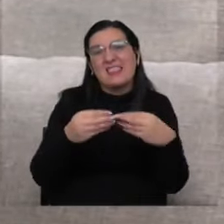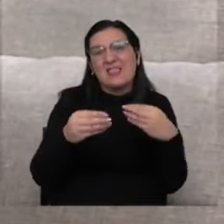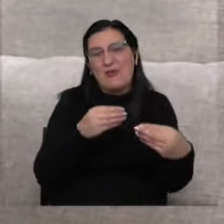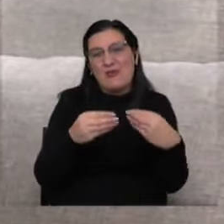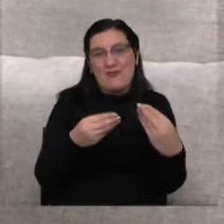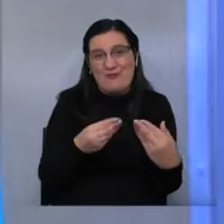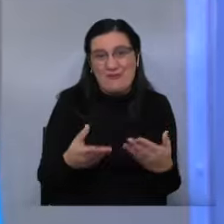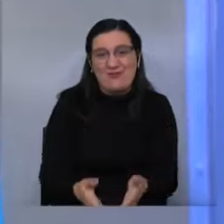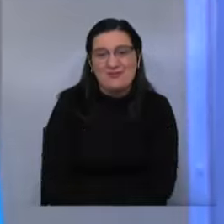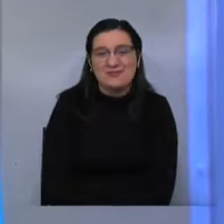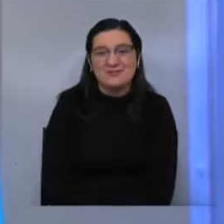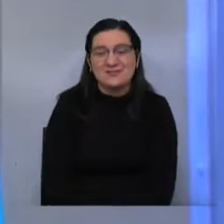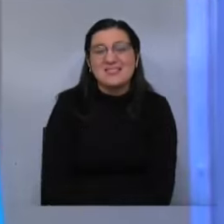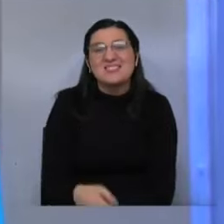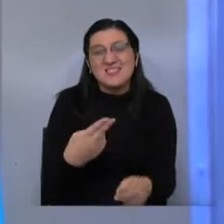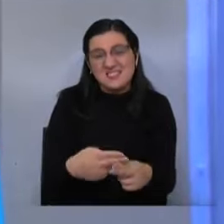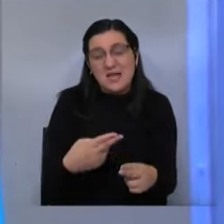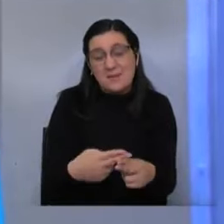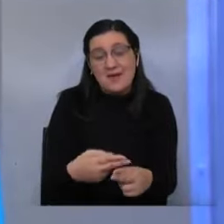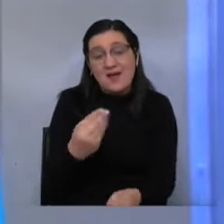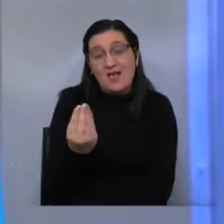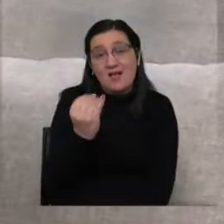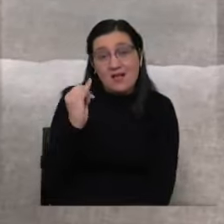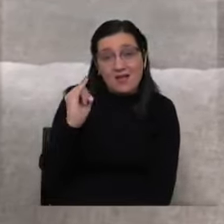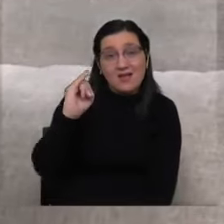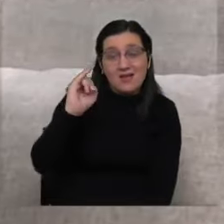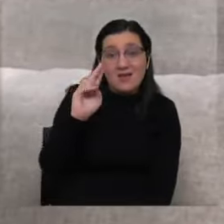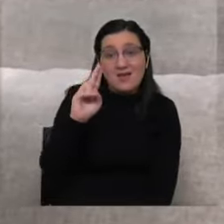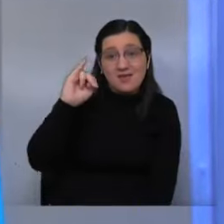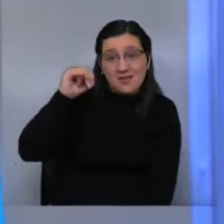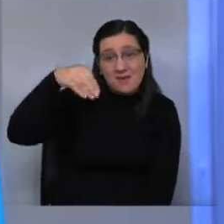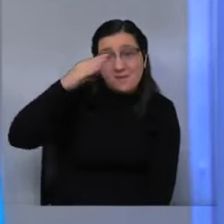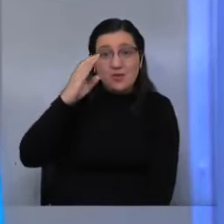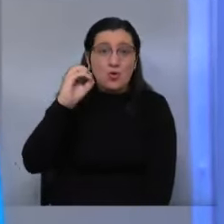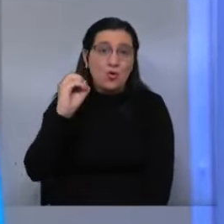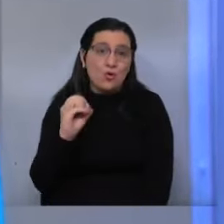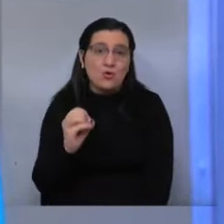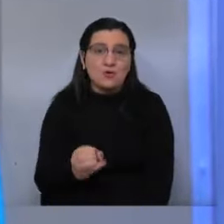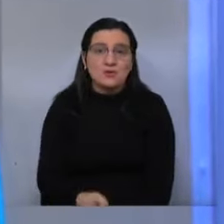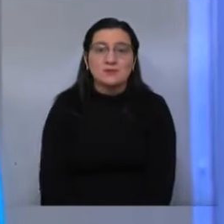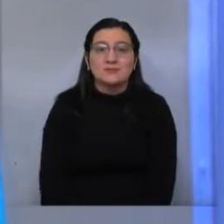cosa Bueno yo tomé cariño yo les he tomado